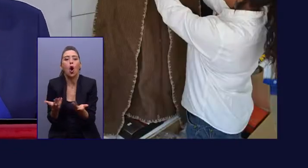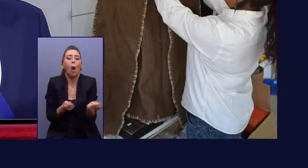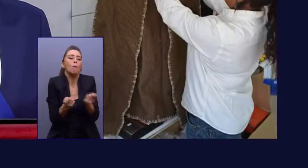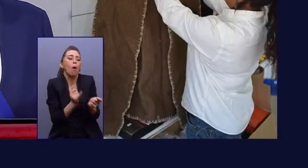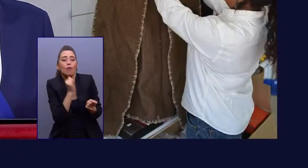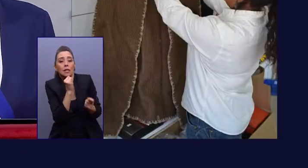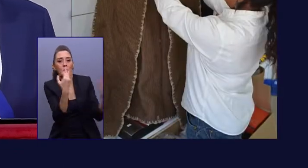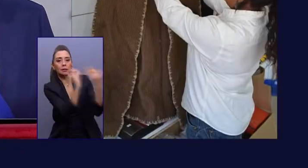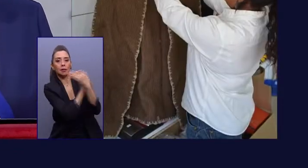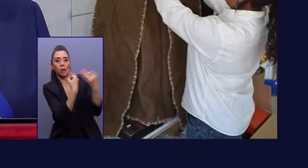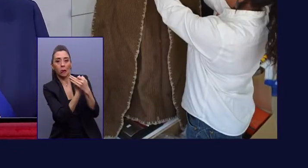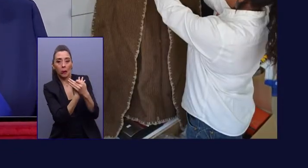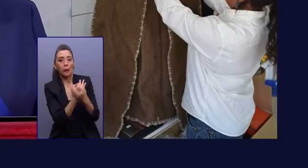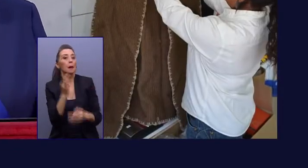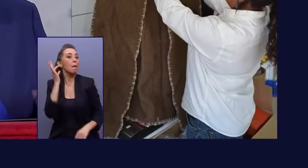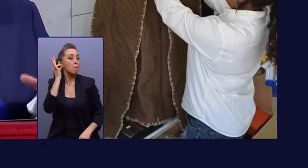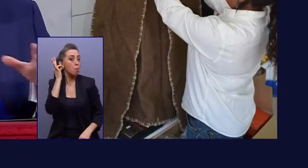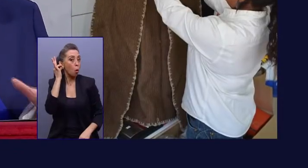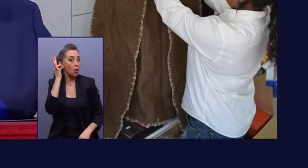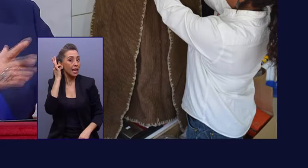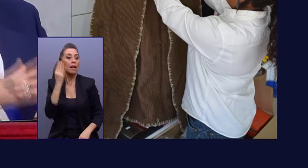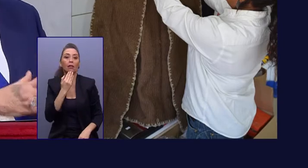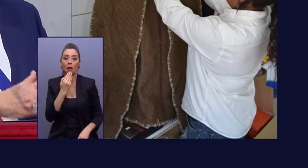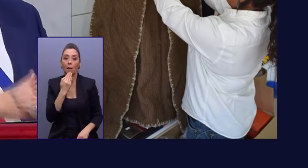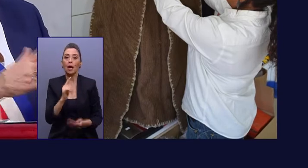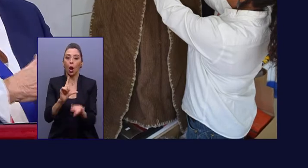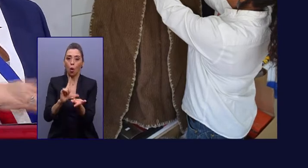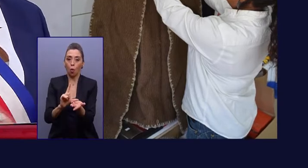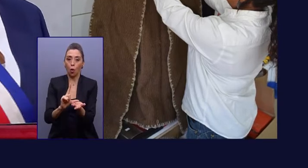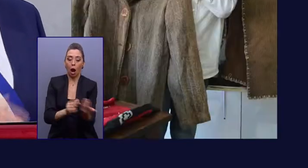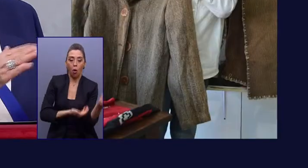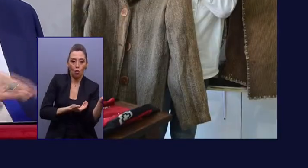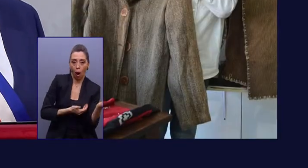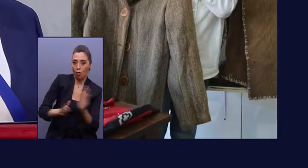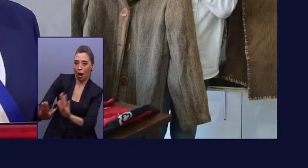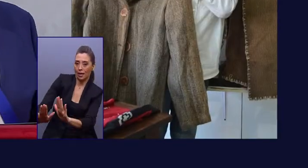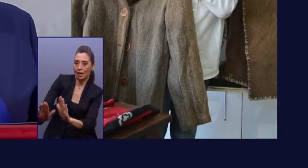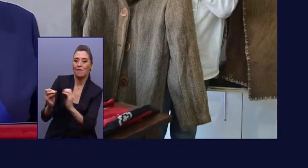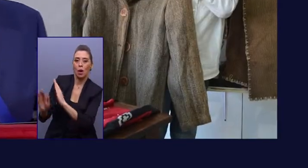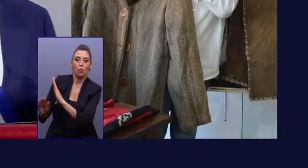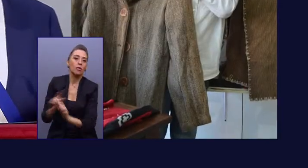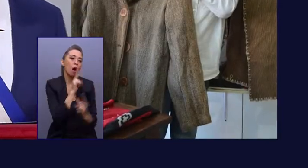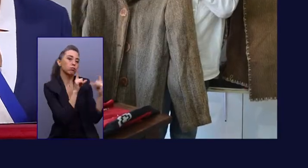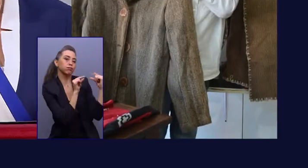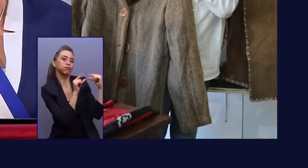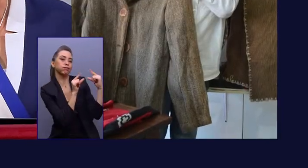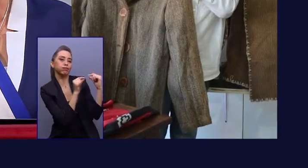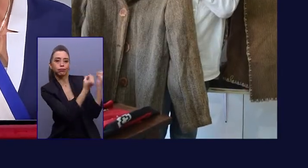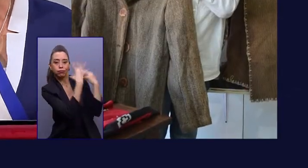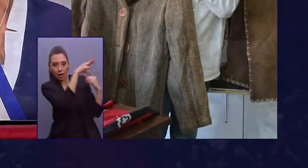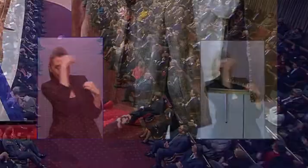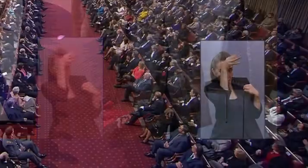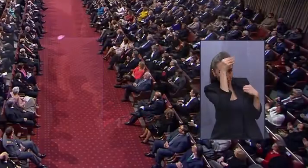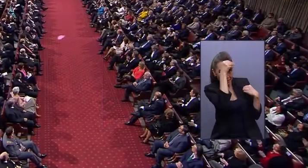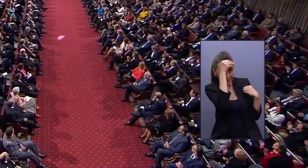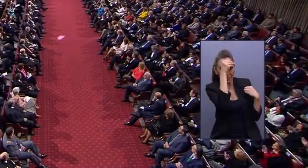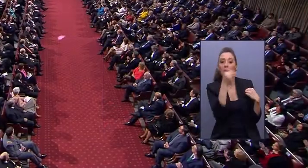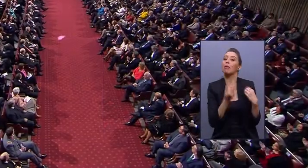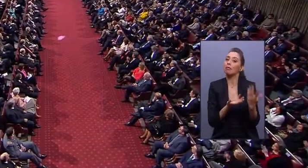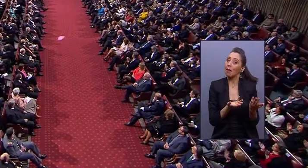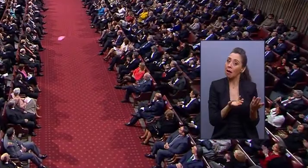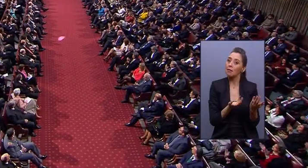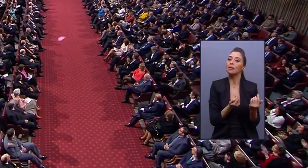Y permítame añadir que para el caso de las mujeres hasta tiene un lugar para que dejen a los niños y queden bien cuidados mientras ellas se capacitan y